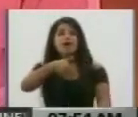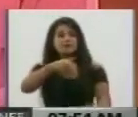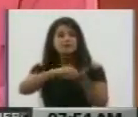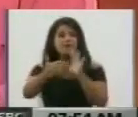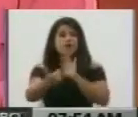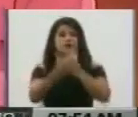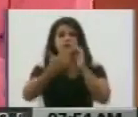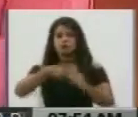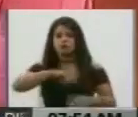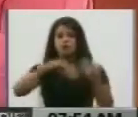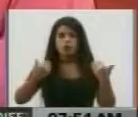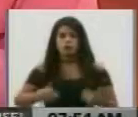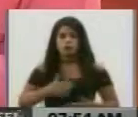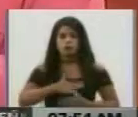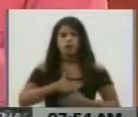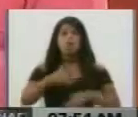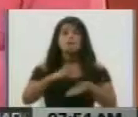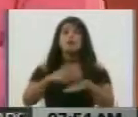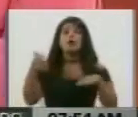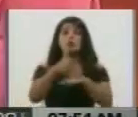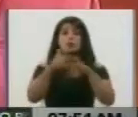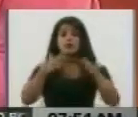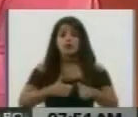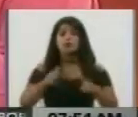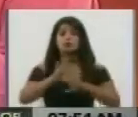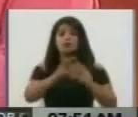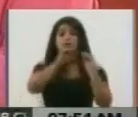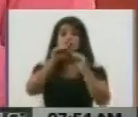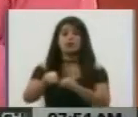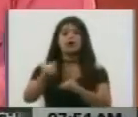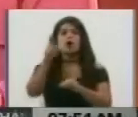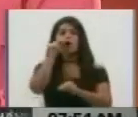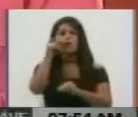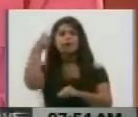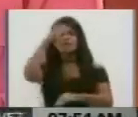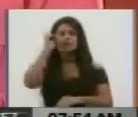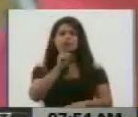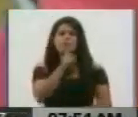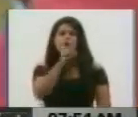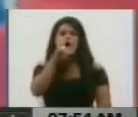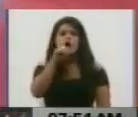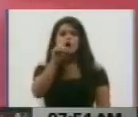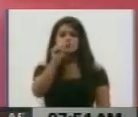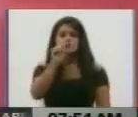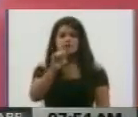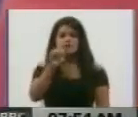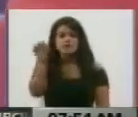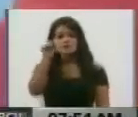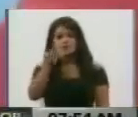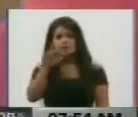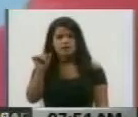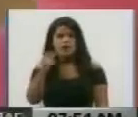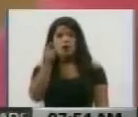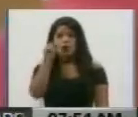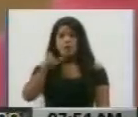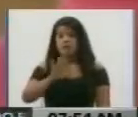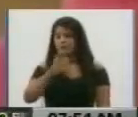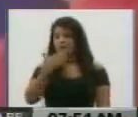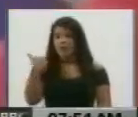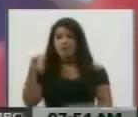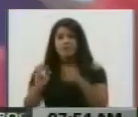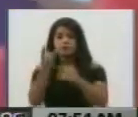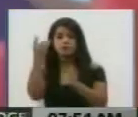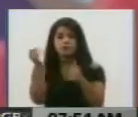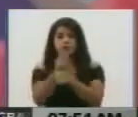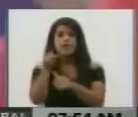que se instaló ahora tiene como canciller a un señor que se llama José Serra. Ese señor José Serra, que por cierto acaba de aparecer, que está